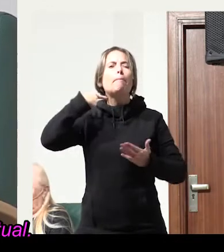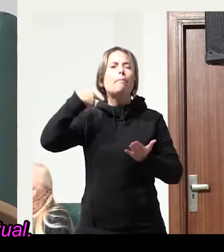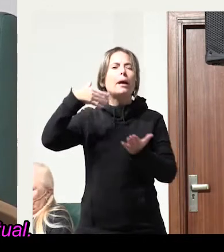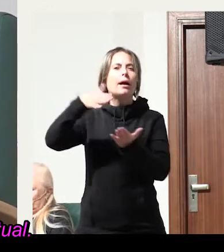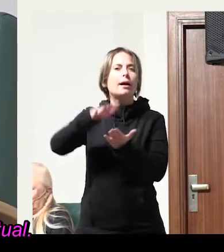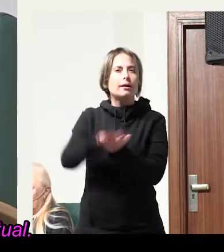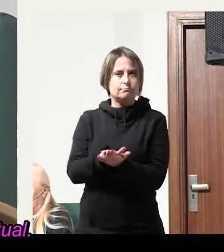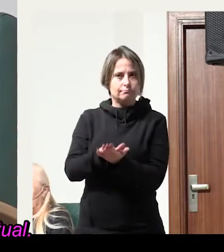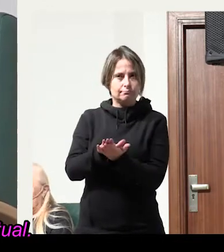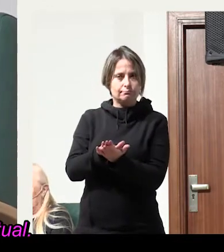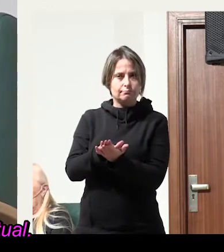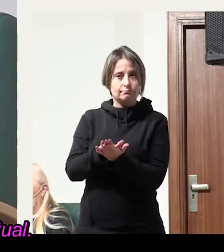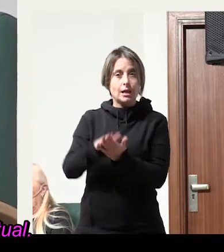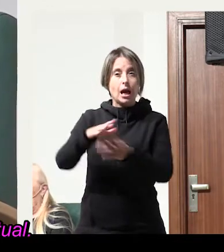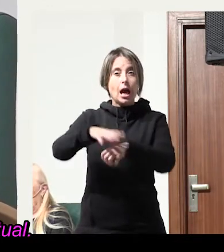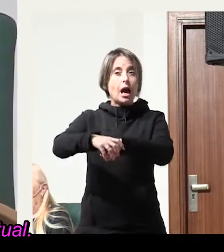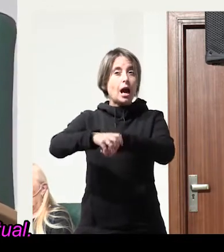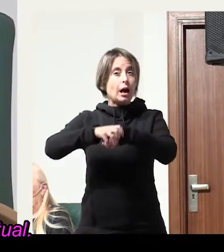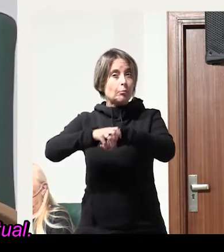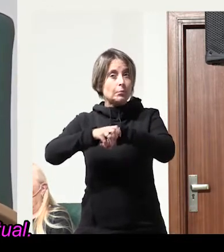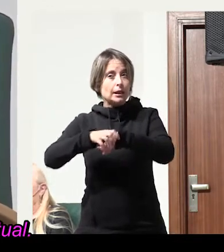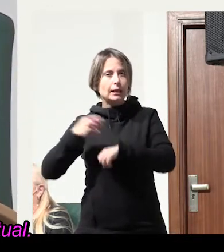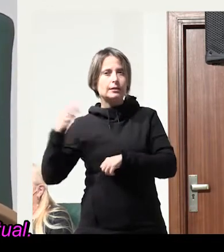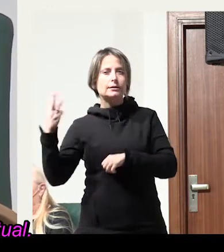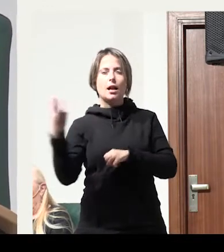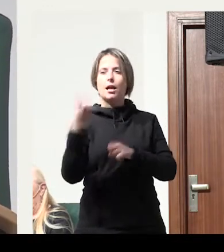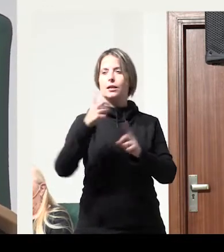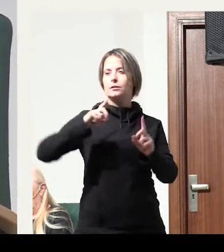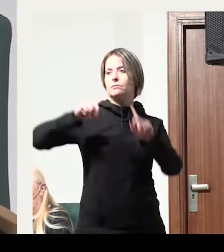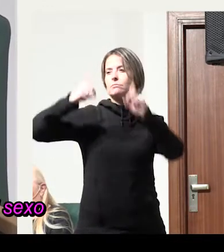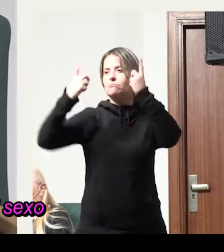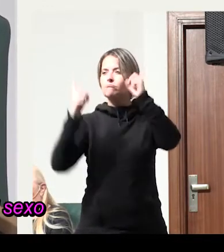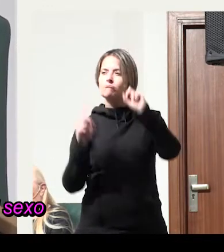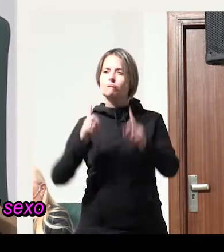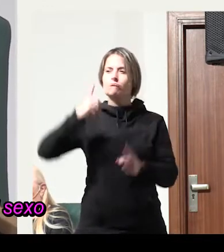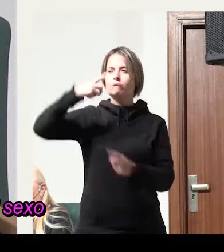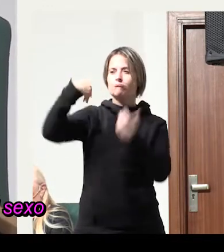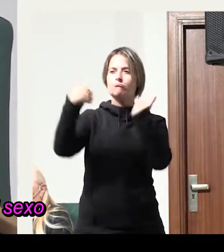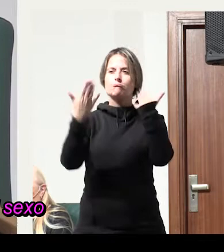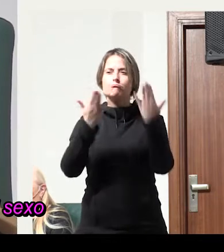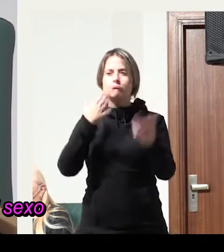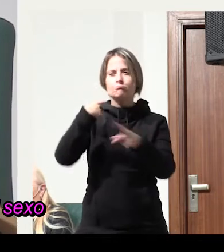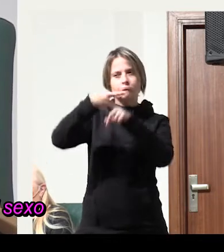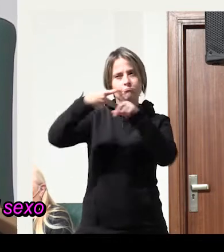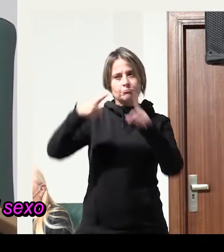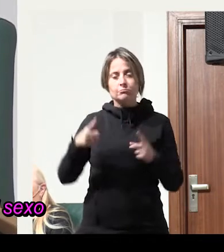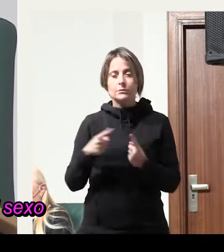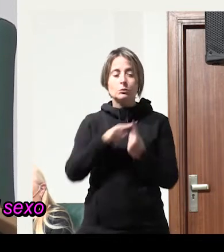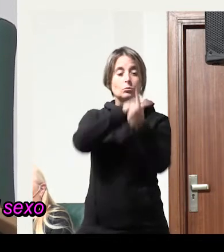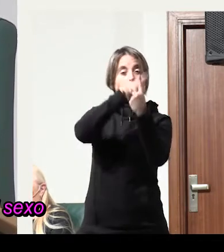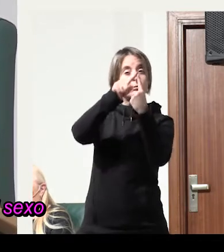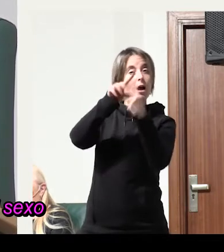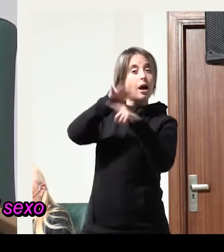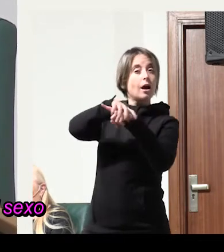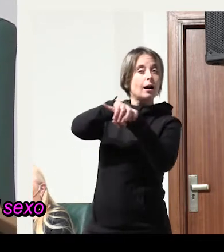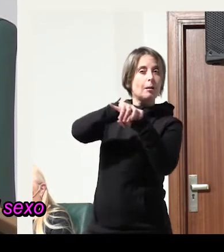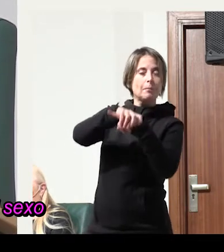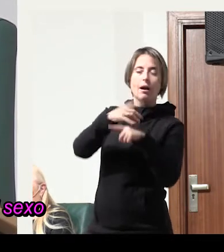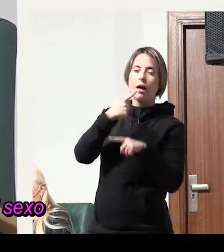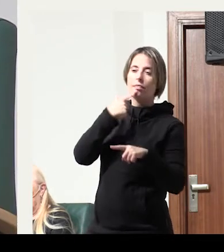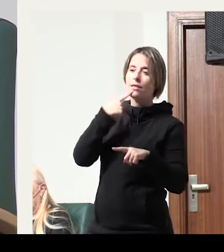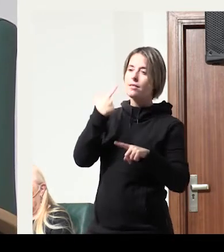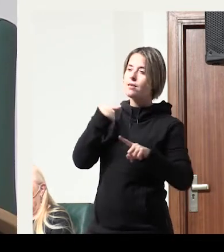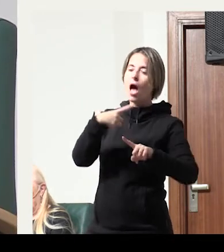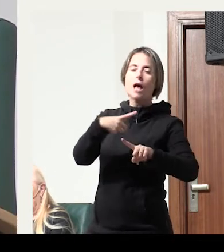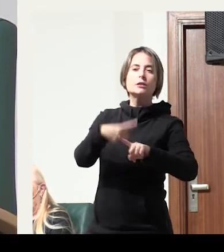Tres amigas inician una conversación no muy habitual. Una dice que ha prescindido del sexo y que está